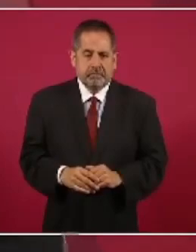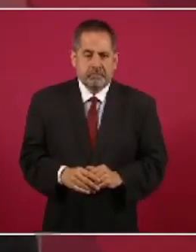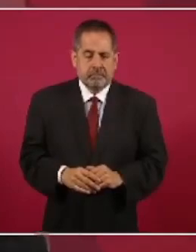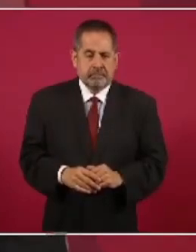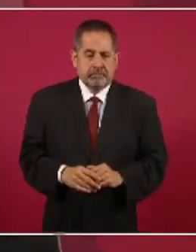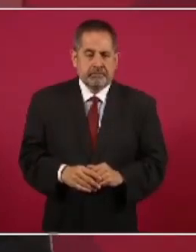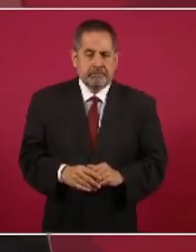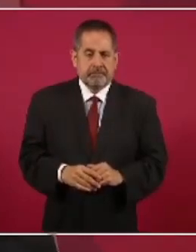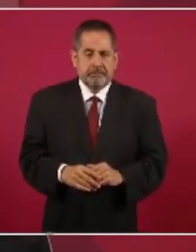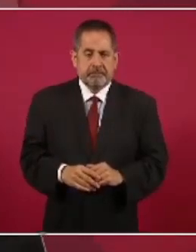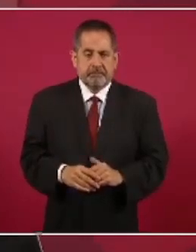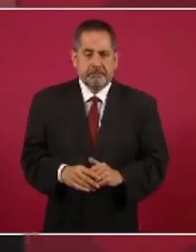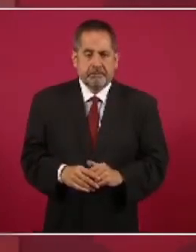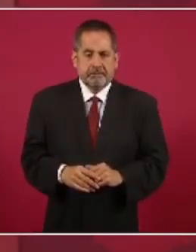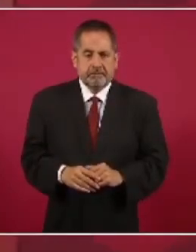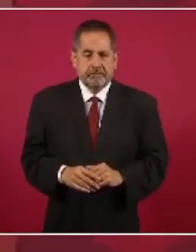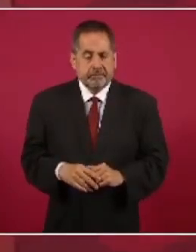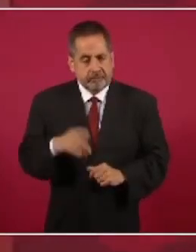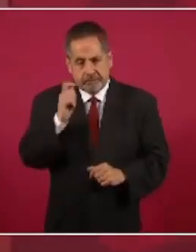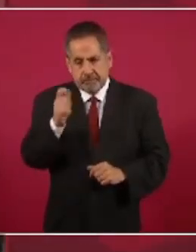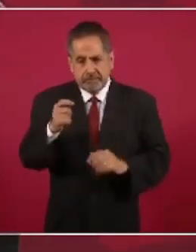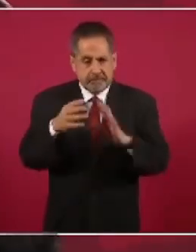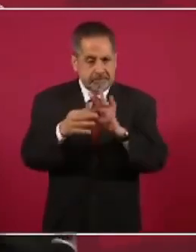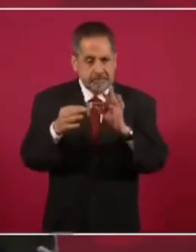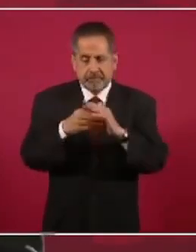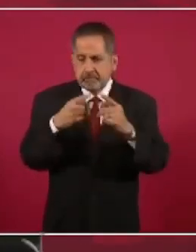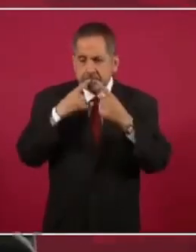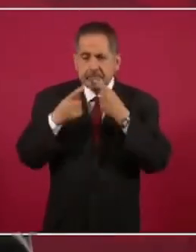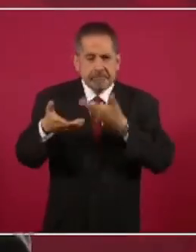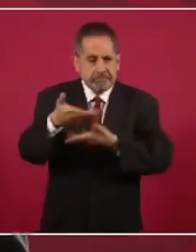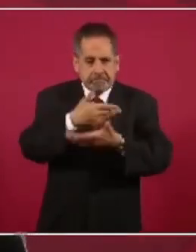se ve en las encuestas